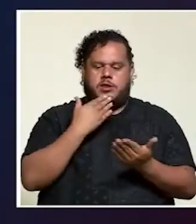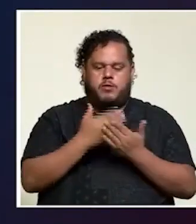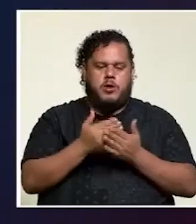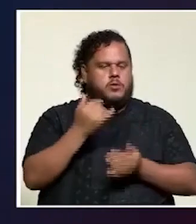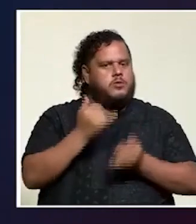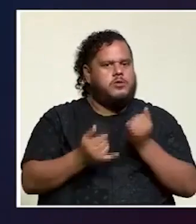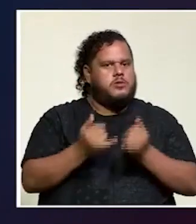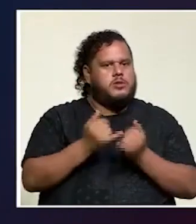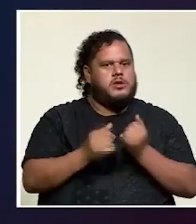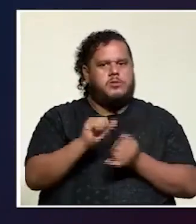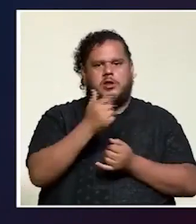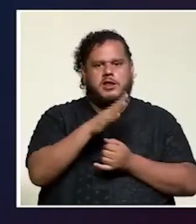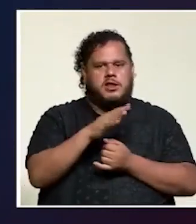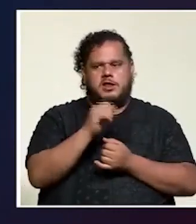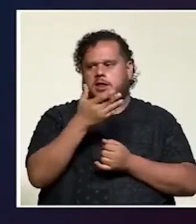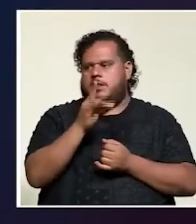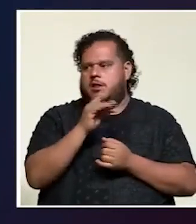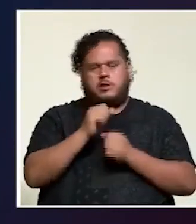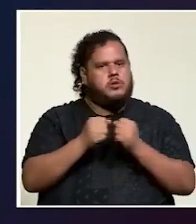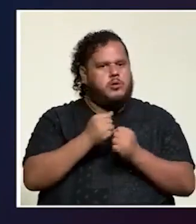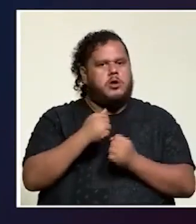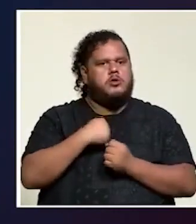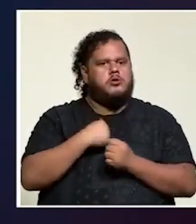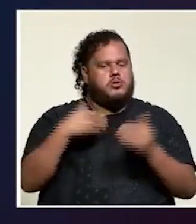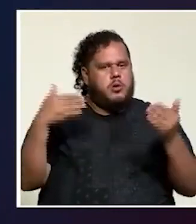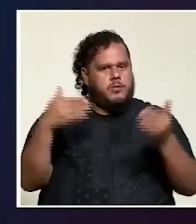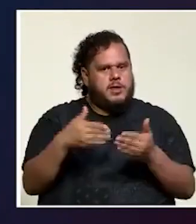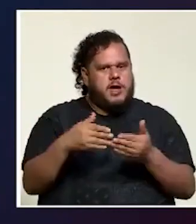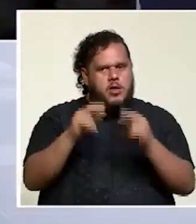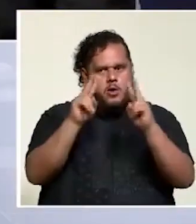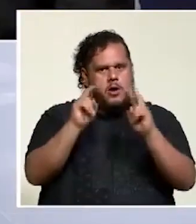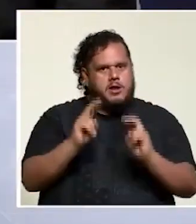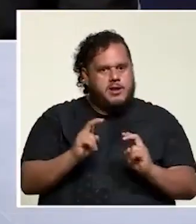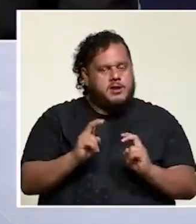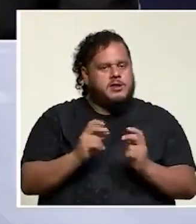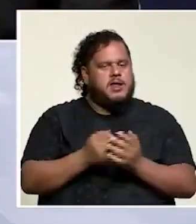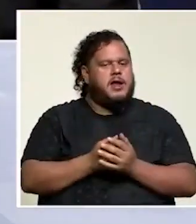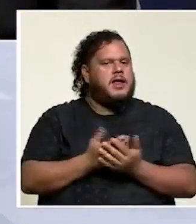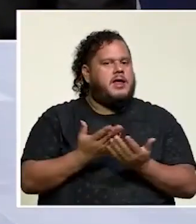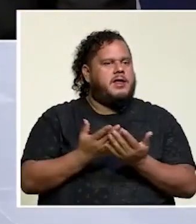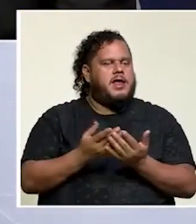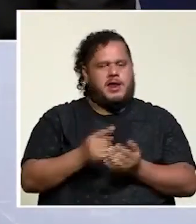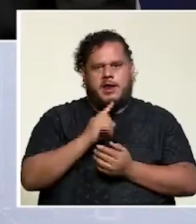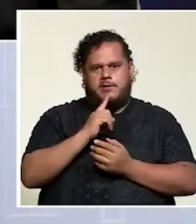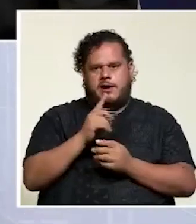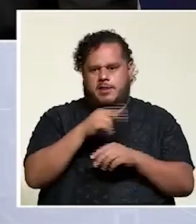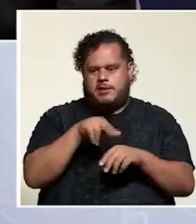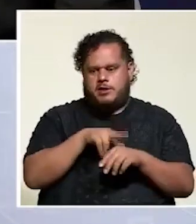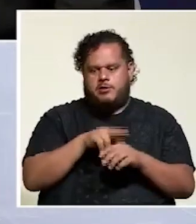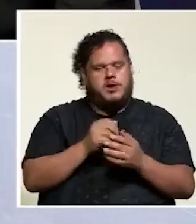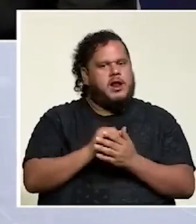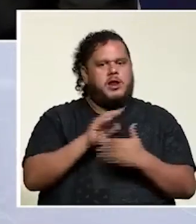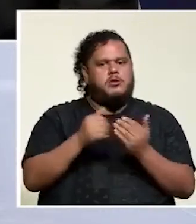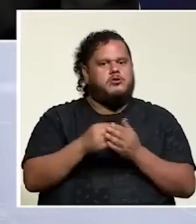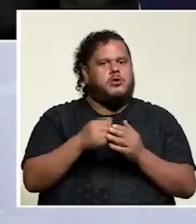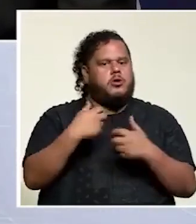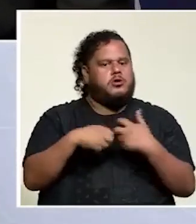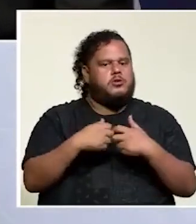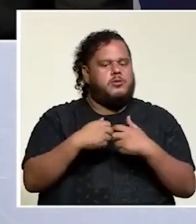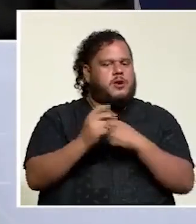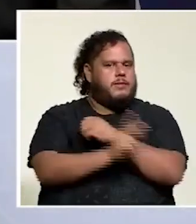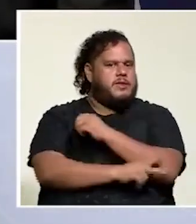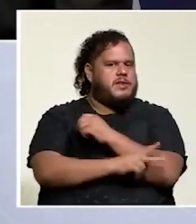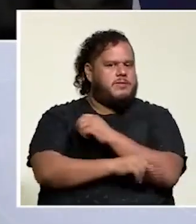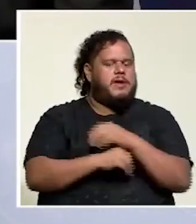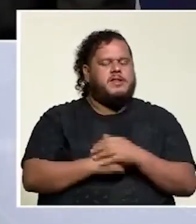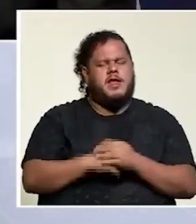últimos 15, 18 años me he dedicado a analizar intensivamente la realidad nacional, los problemas del país, a pensar